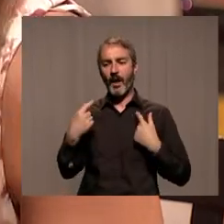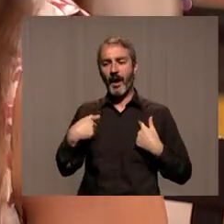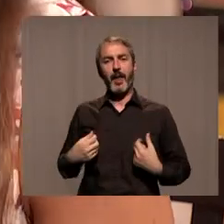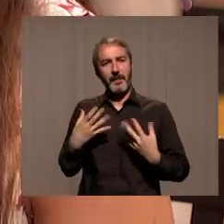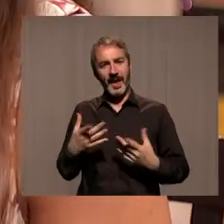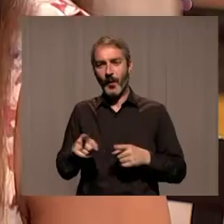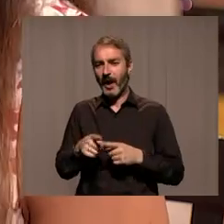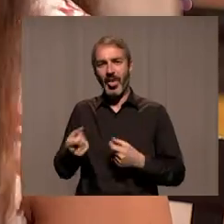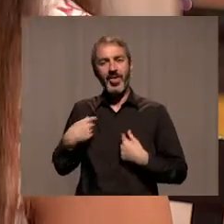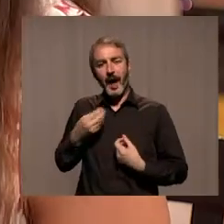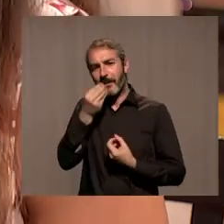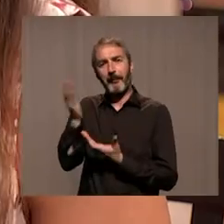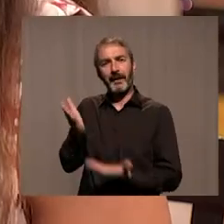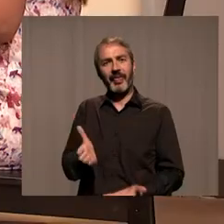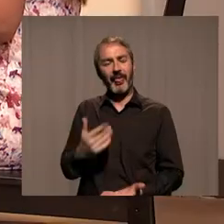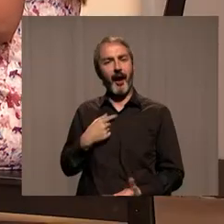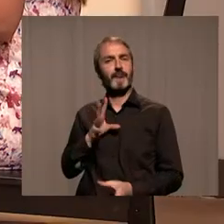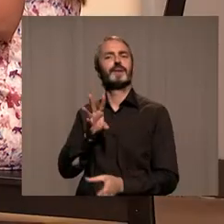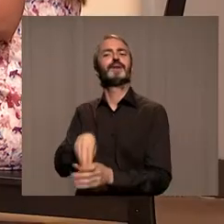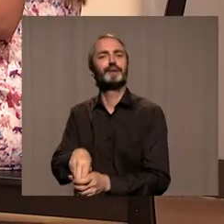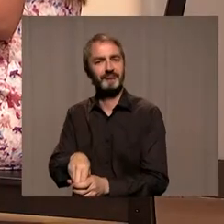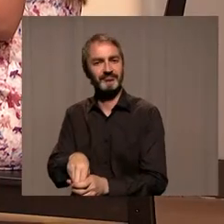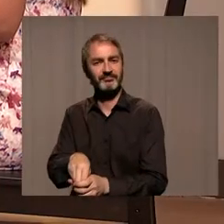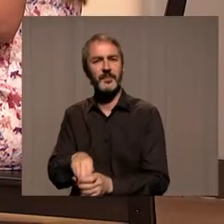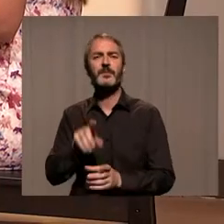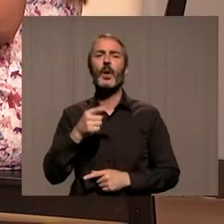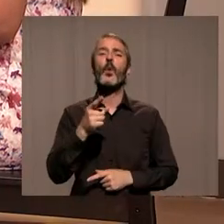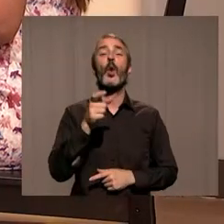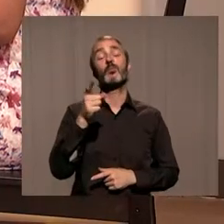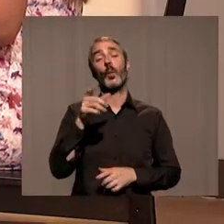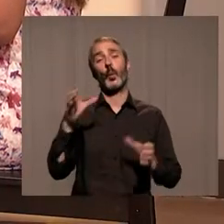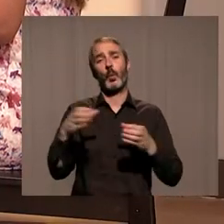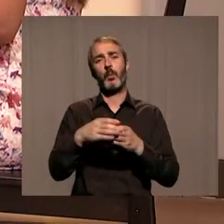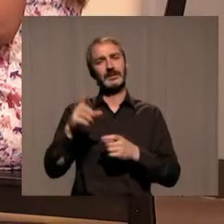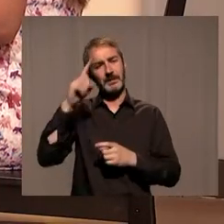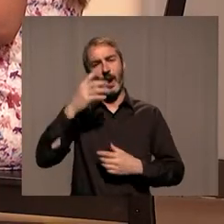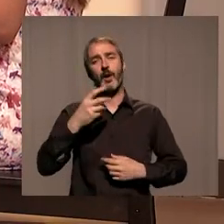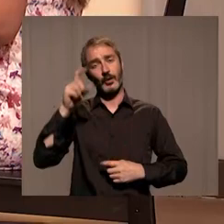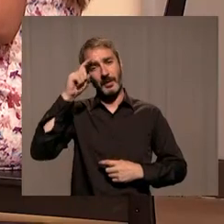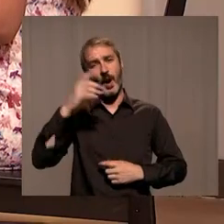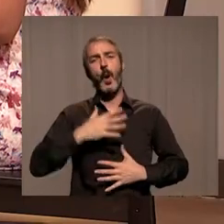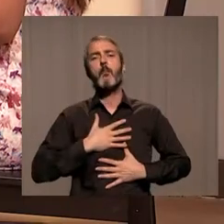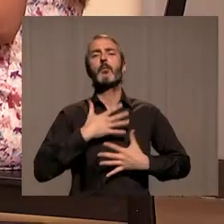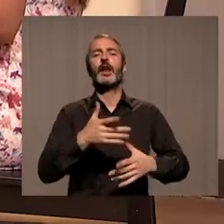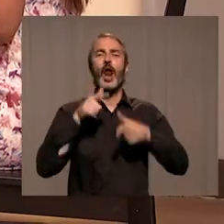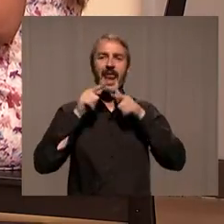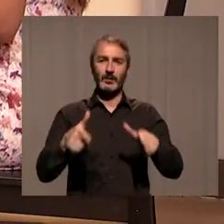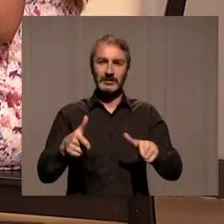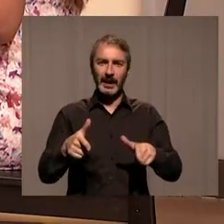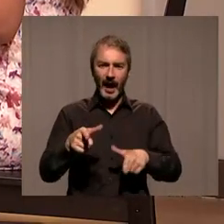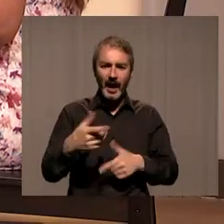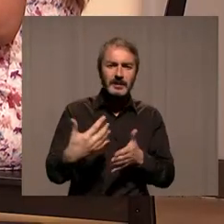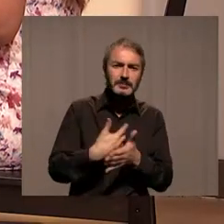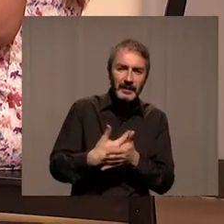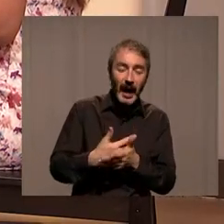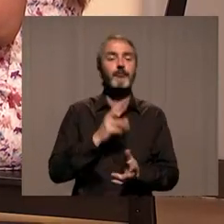¿cómo se dice? Bienvenida. Claro. Sí. Y hay un grupo que se llama Voluntariat Linguistic. ¿Tú nos puedes decir algo acerca sí, de ellos? Sí, a mí la verdad es que me gustó